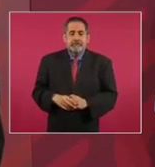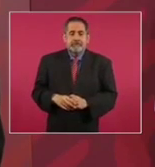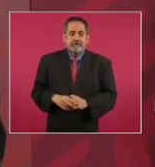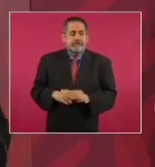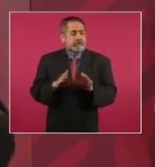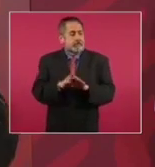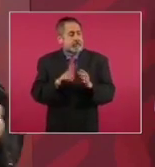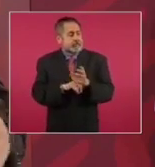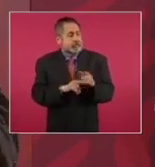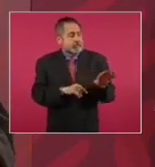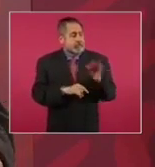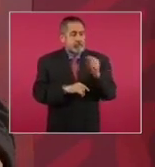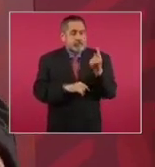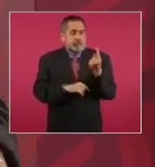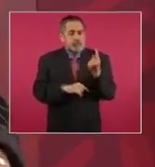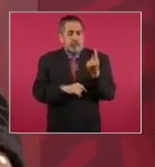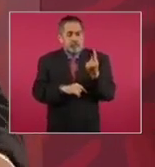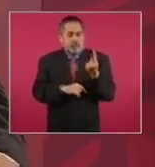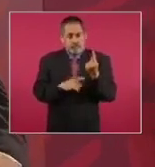¿Cómo le van a hacer? Porque